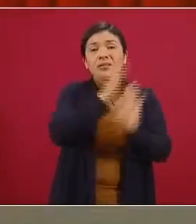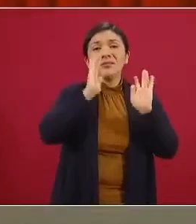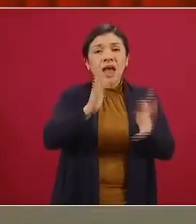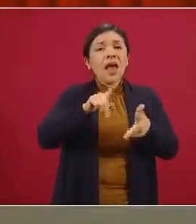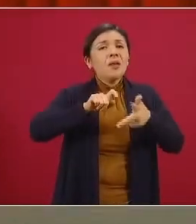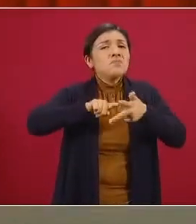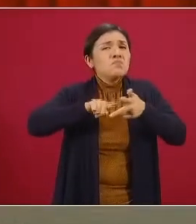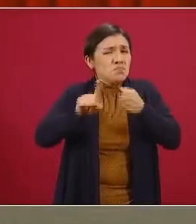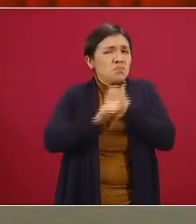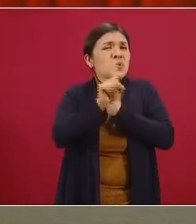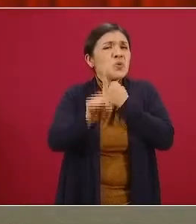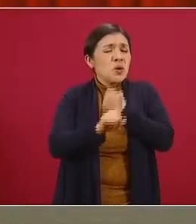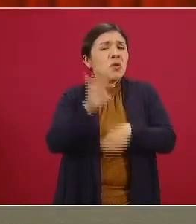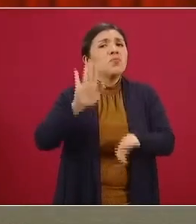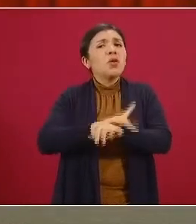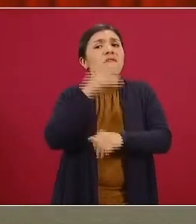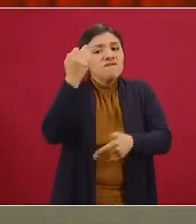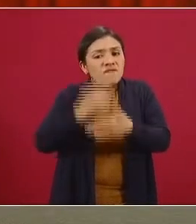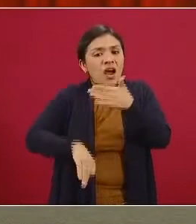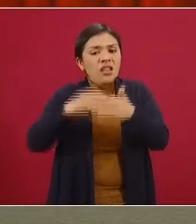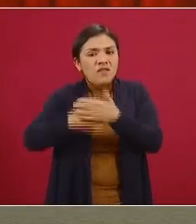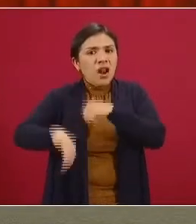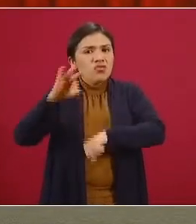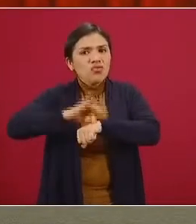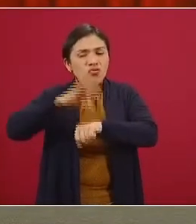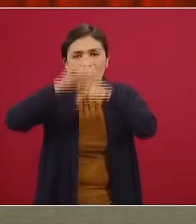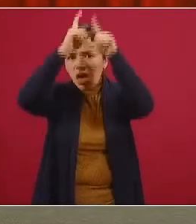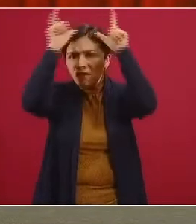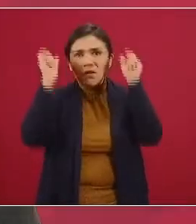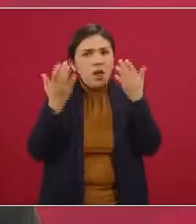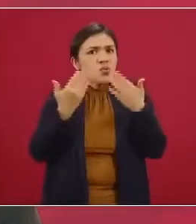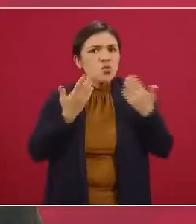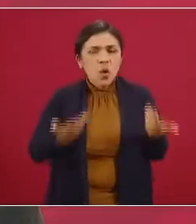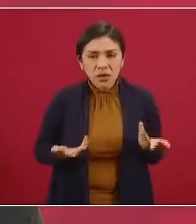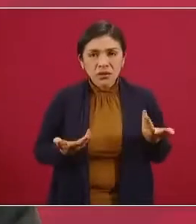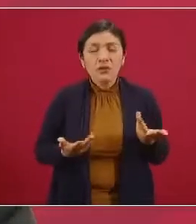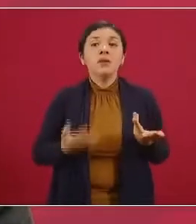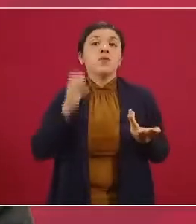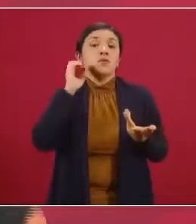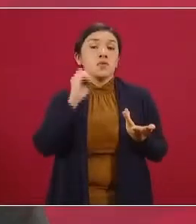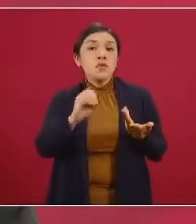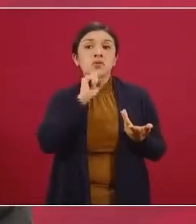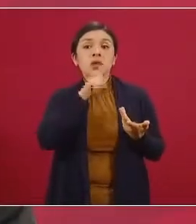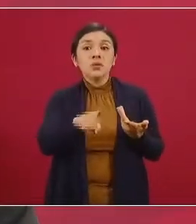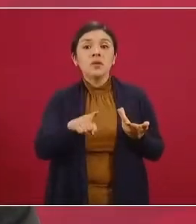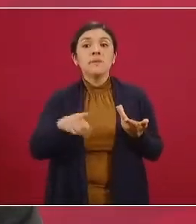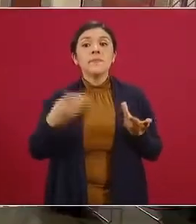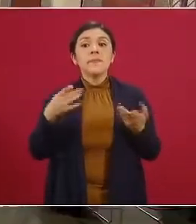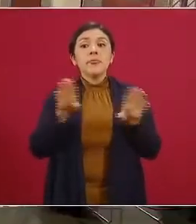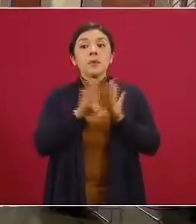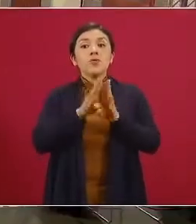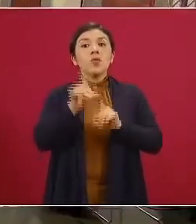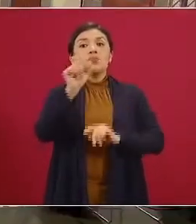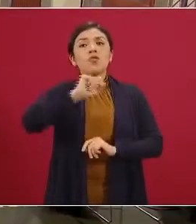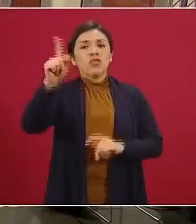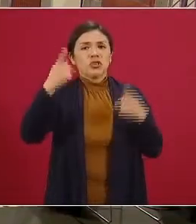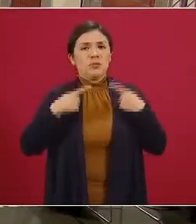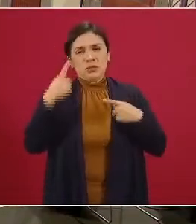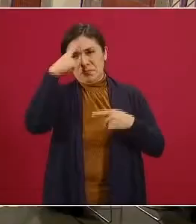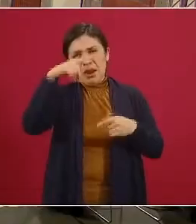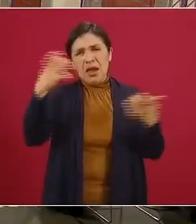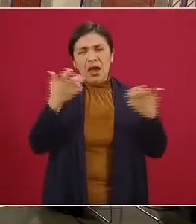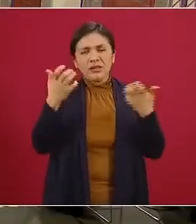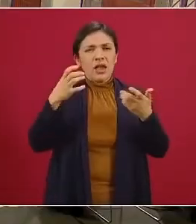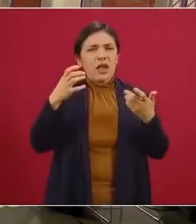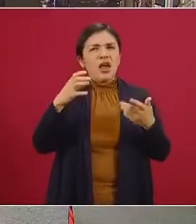porque no teníamos suficientes profesionales de la salud, ni en términos de profesionales que se dedican a